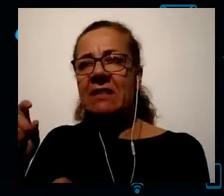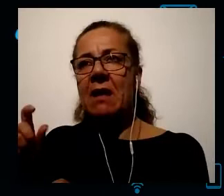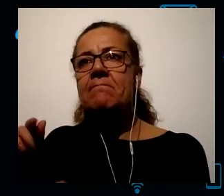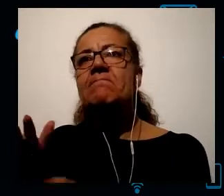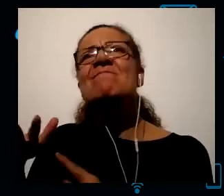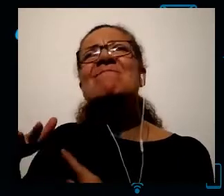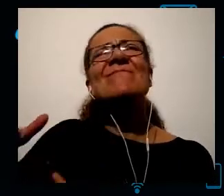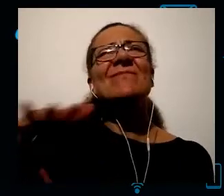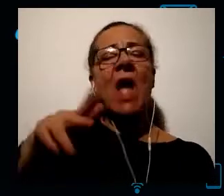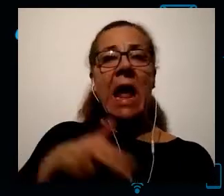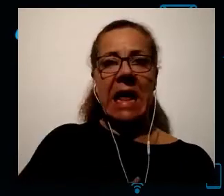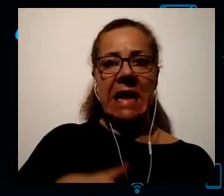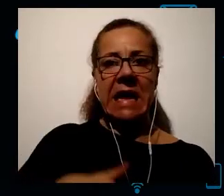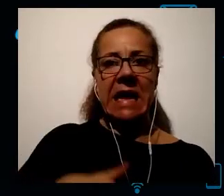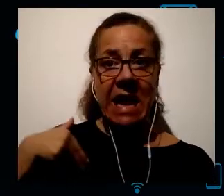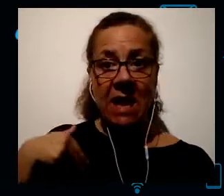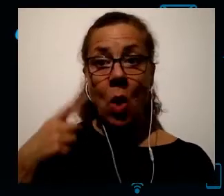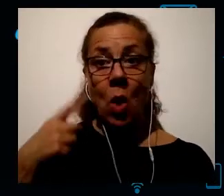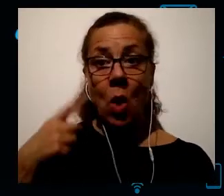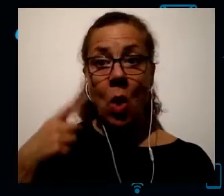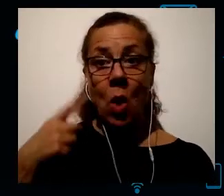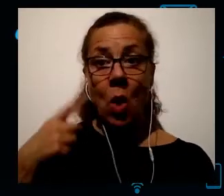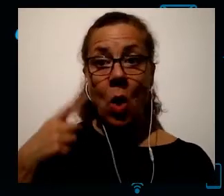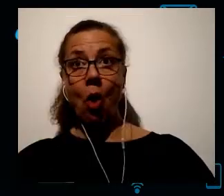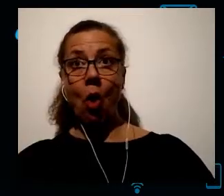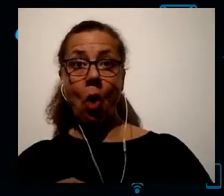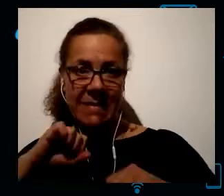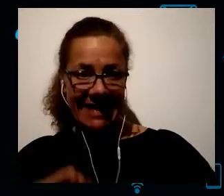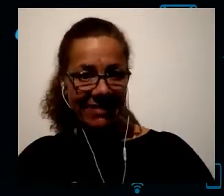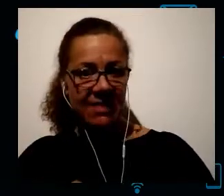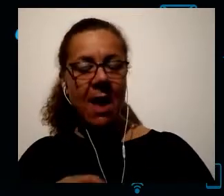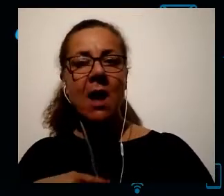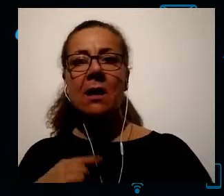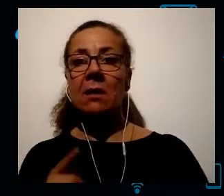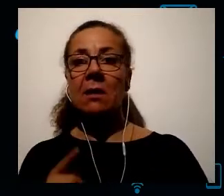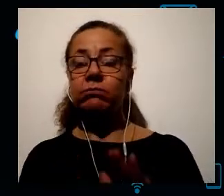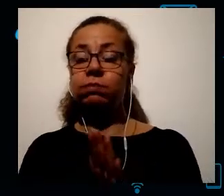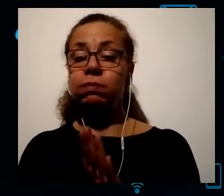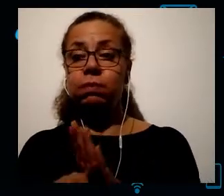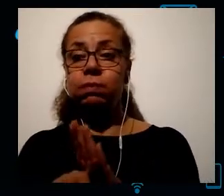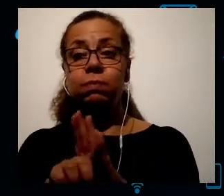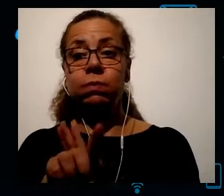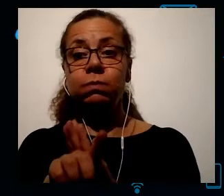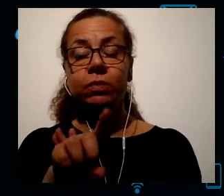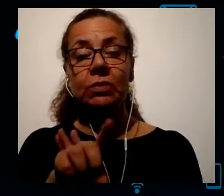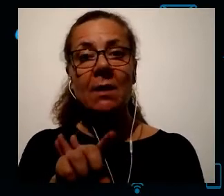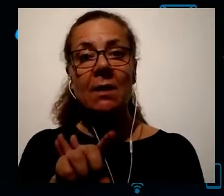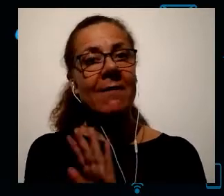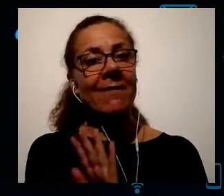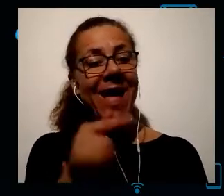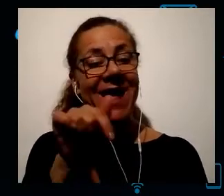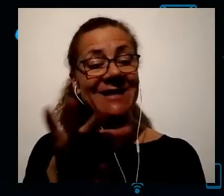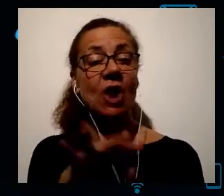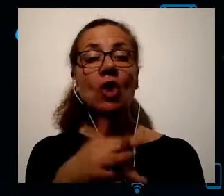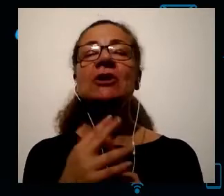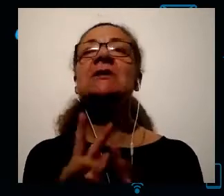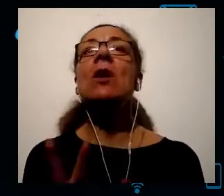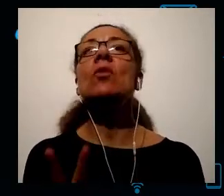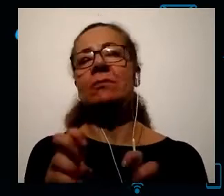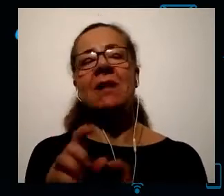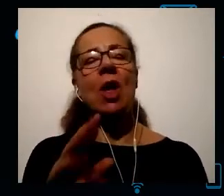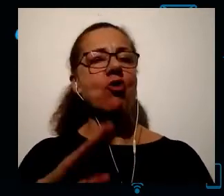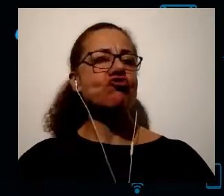y una de esas competencias una de las competencias que desde el principio ha emergido como necesaria en este nuevo contexto contexto es la competencia